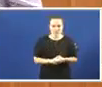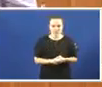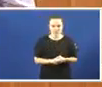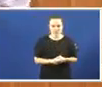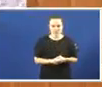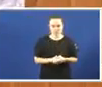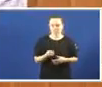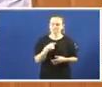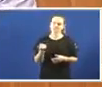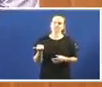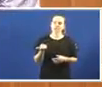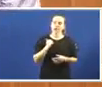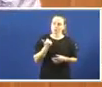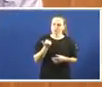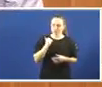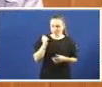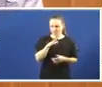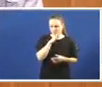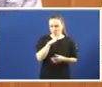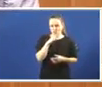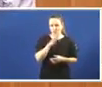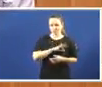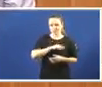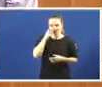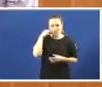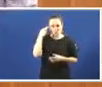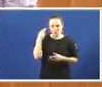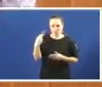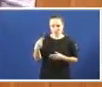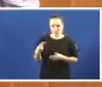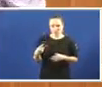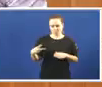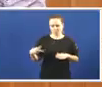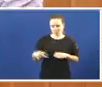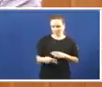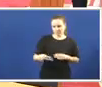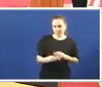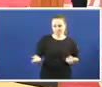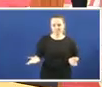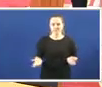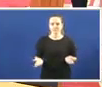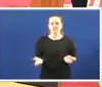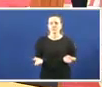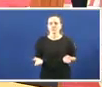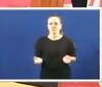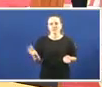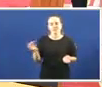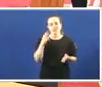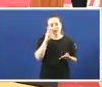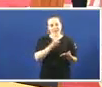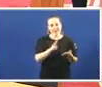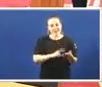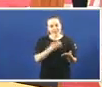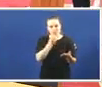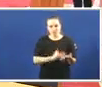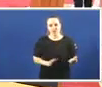vou aproveitar xa que o señor Puig me interrumpe, para dirixirme a él, no sentido de que hai que saber ler os